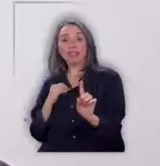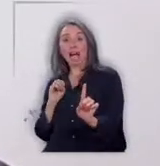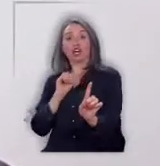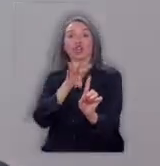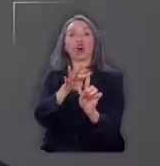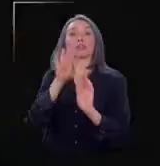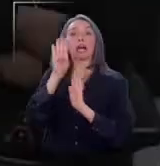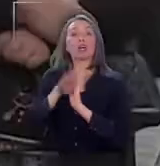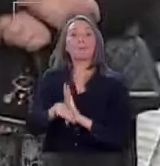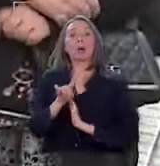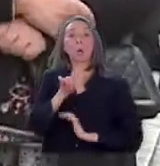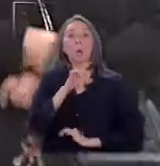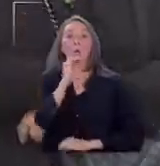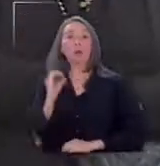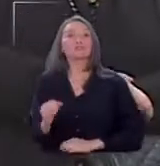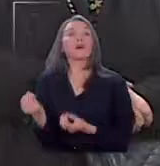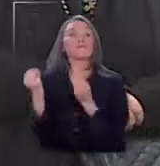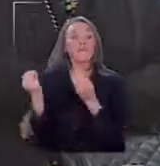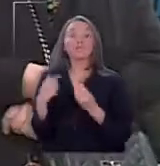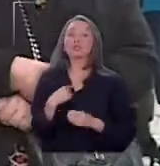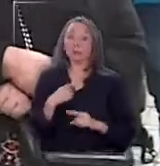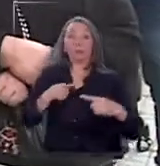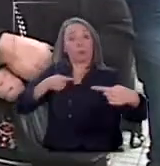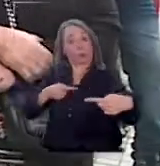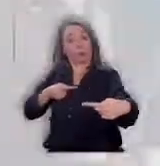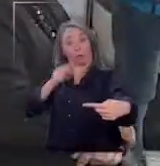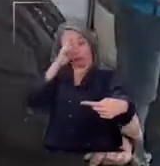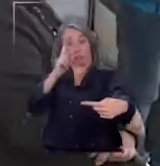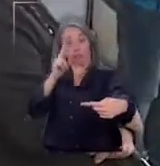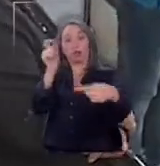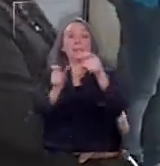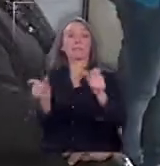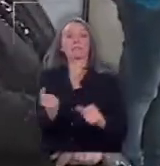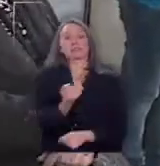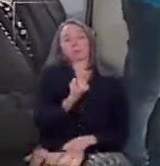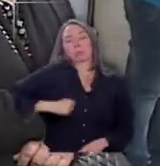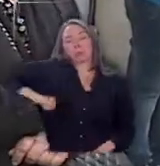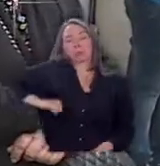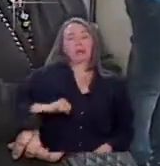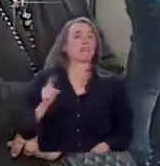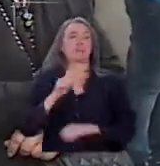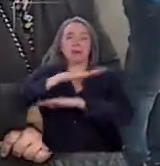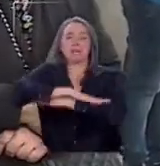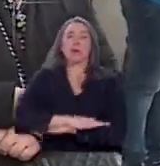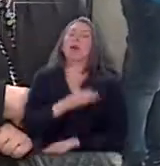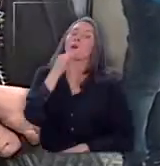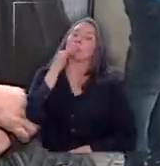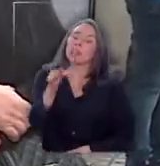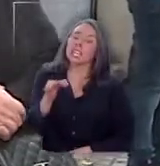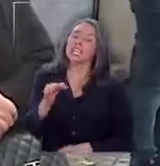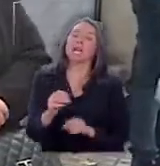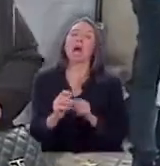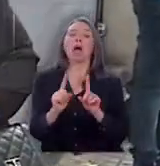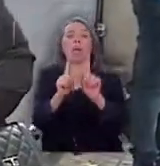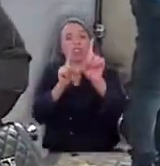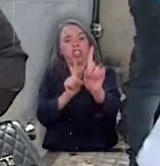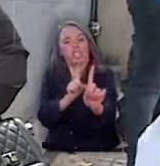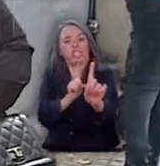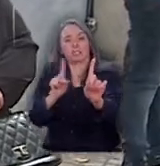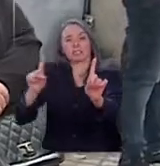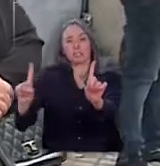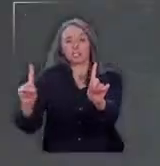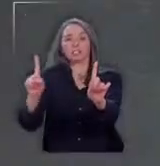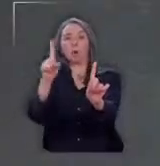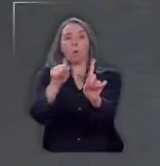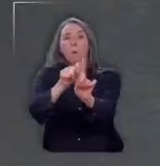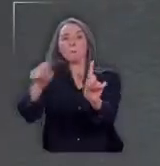al 1% no está bien pero yo la estoy respetando la gente no hace caso eso siempre se ha dicho que hay que tener una distancia Por lo menos